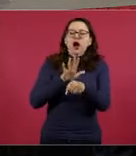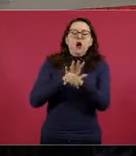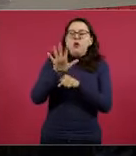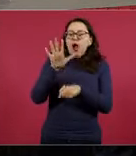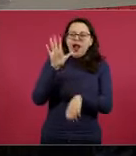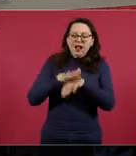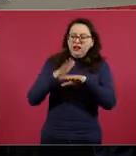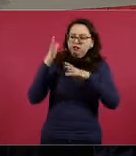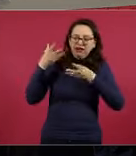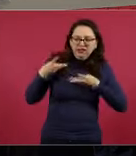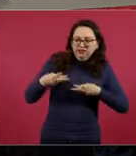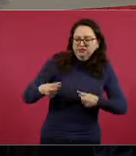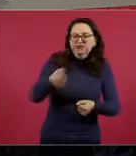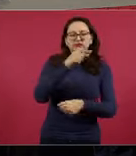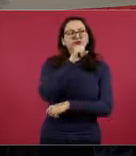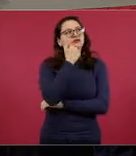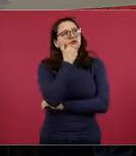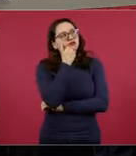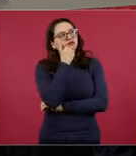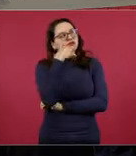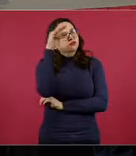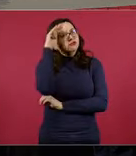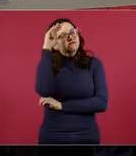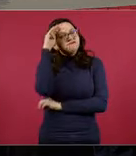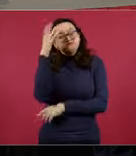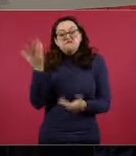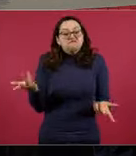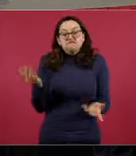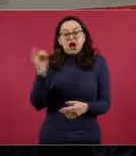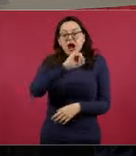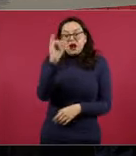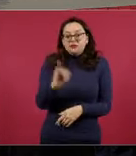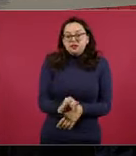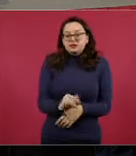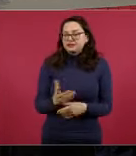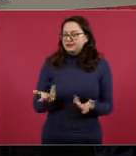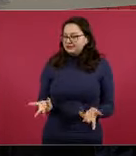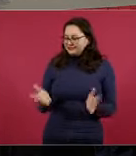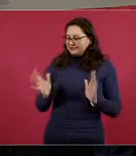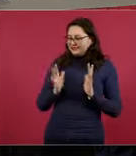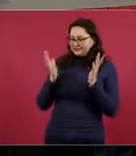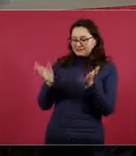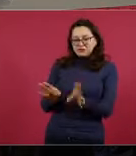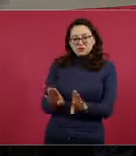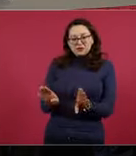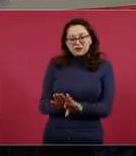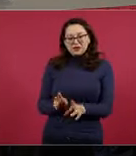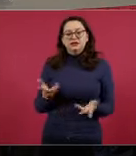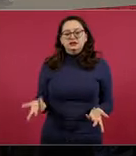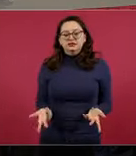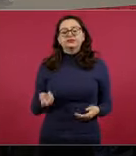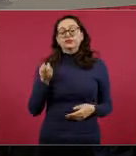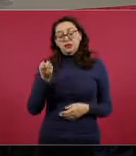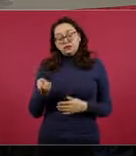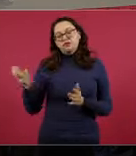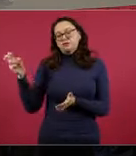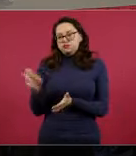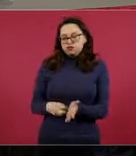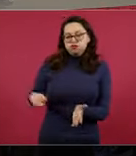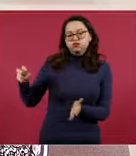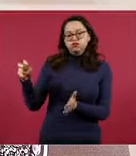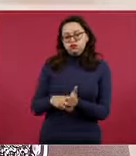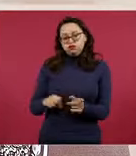se seguían con lo inercial. Todos estos sistemas nos deben de llevar al objetivo y a la meta que tenemos, el 100% de